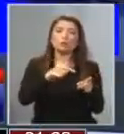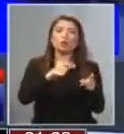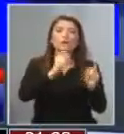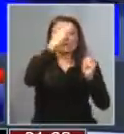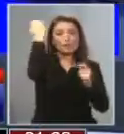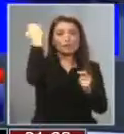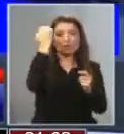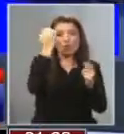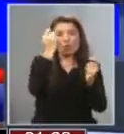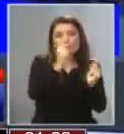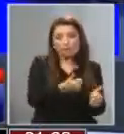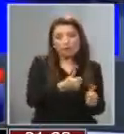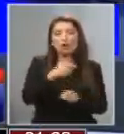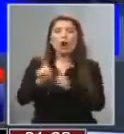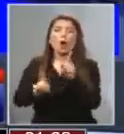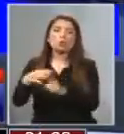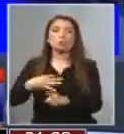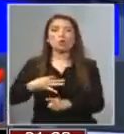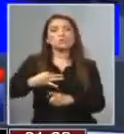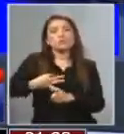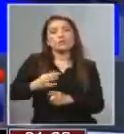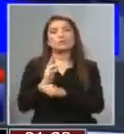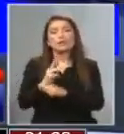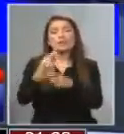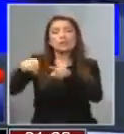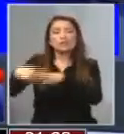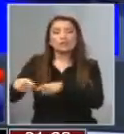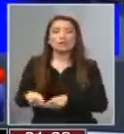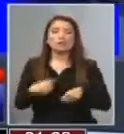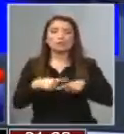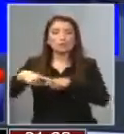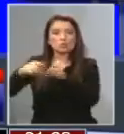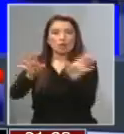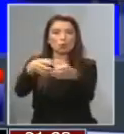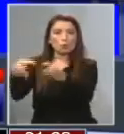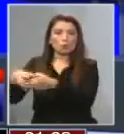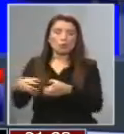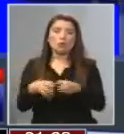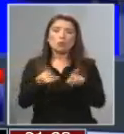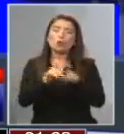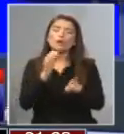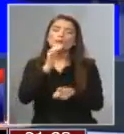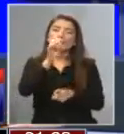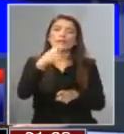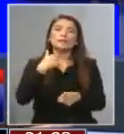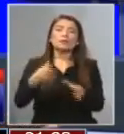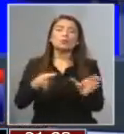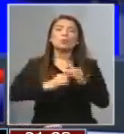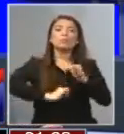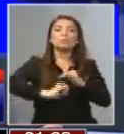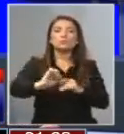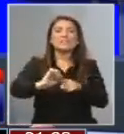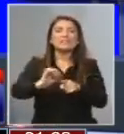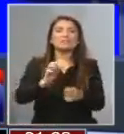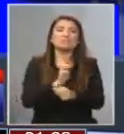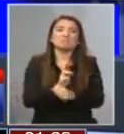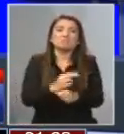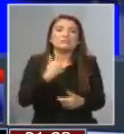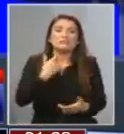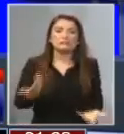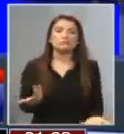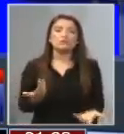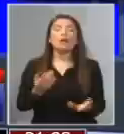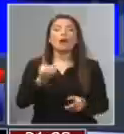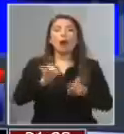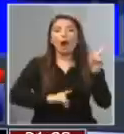civil, representantes de distintos sectores. Ahora, hay una crítica importante que incluso también venía desde la oposición, señalar que cuál es la representatividad del mismo. Se